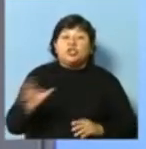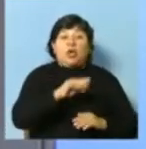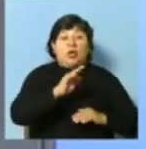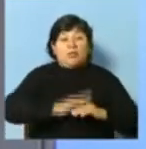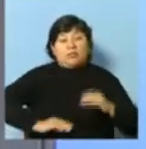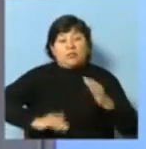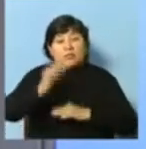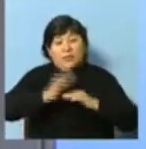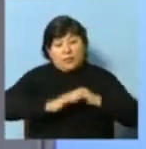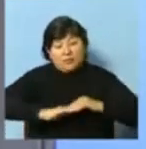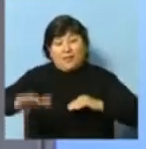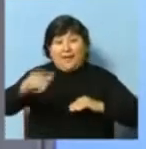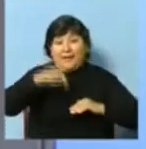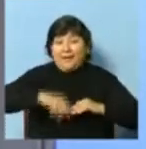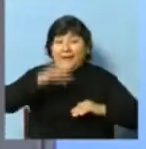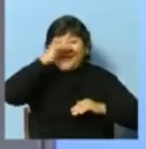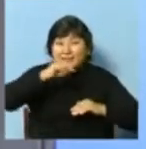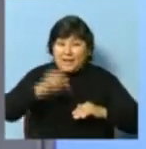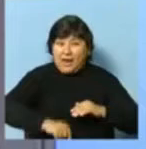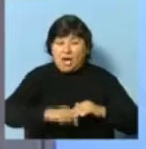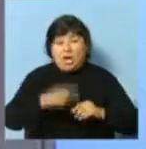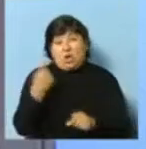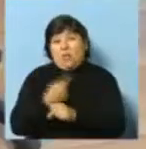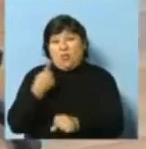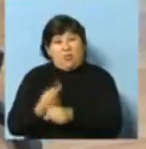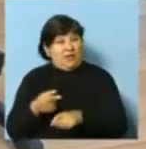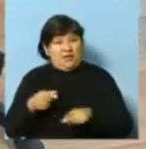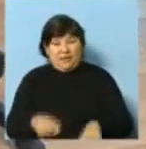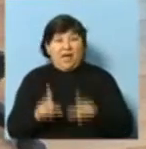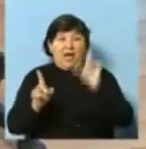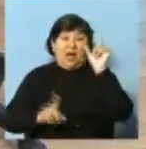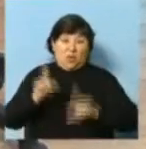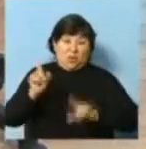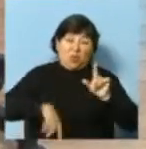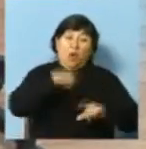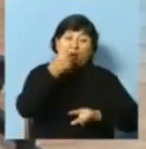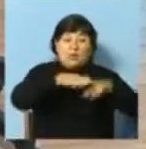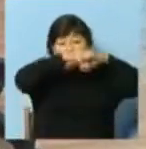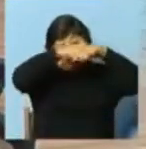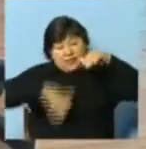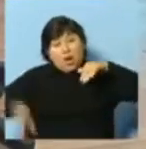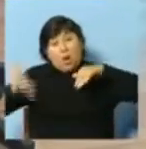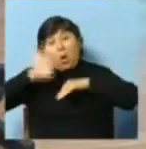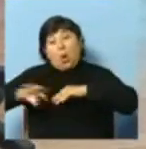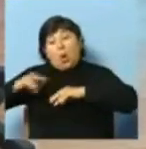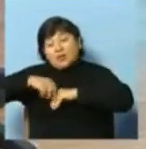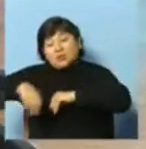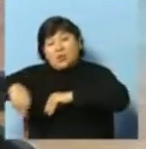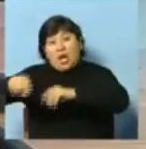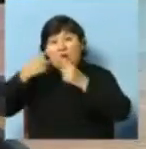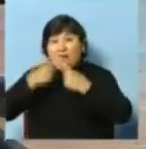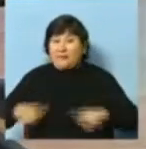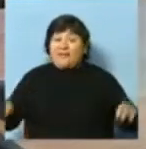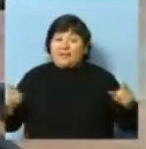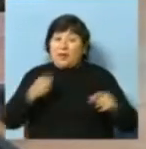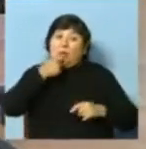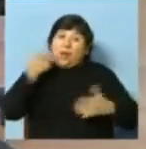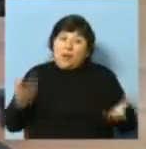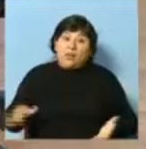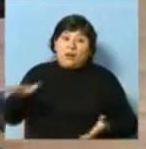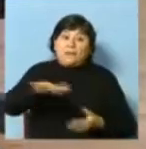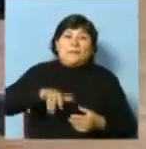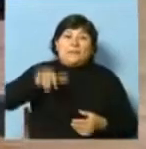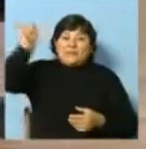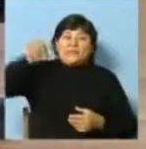pavimentar calles por a veces hay calles con pendientes oa veces los suelos no acompañan por ejemplo alto comedero las